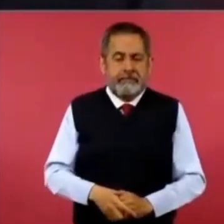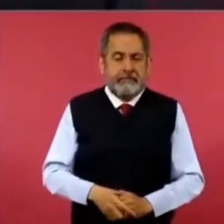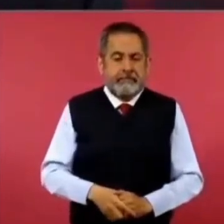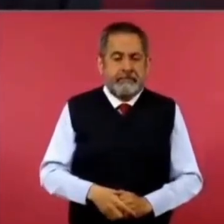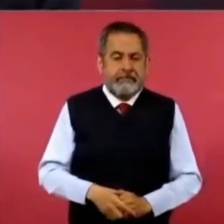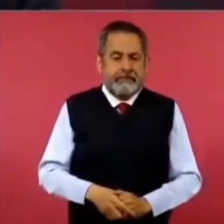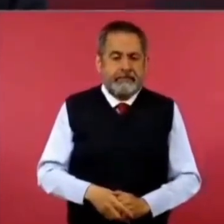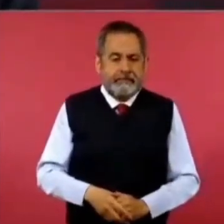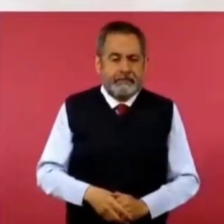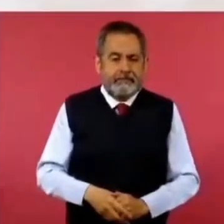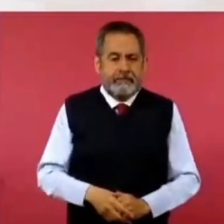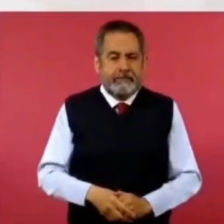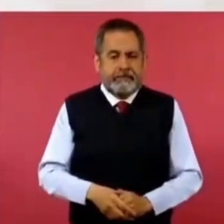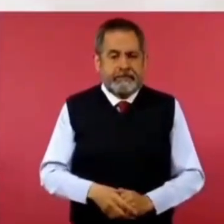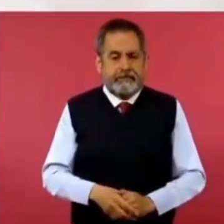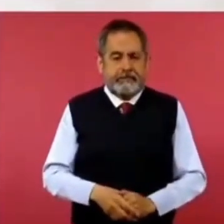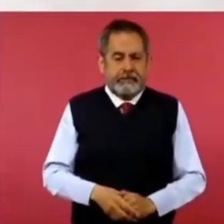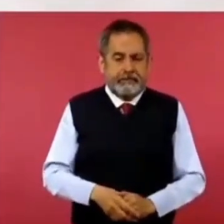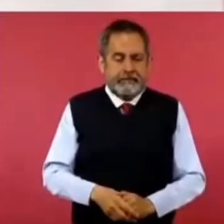se